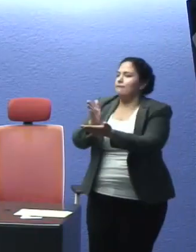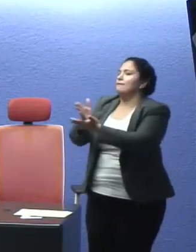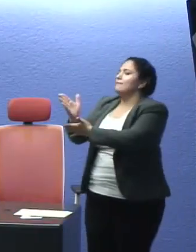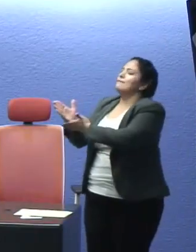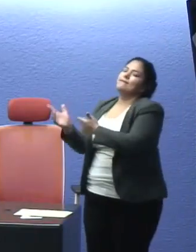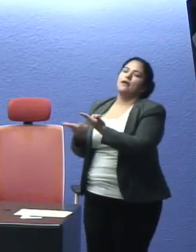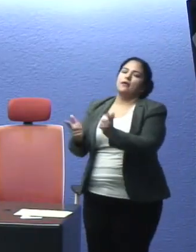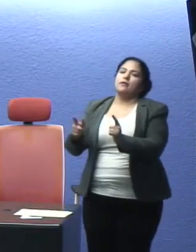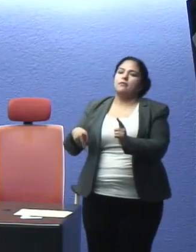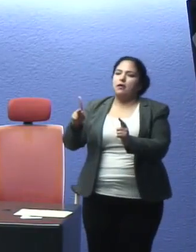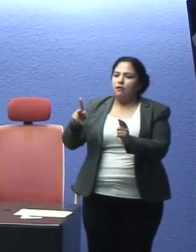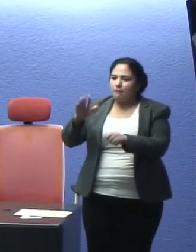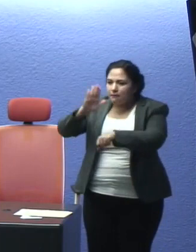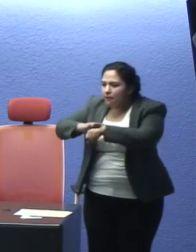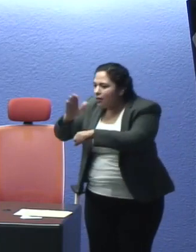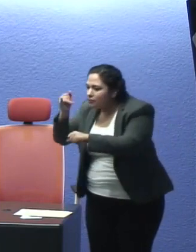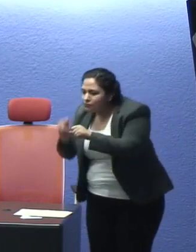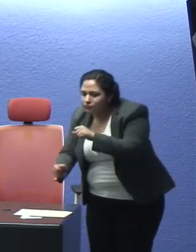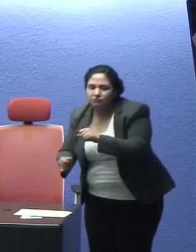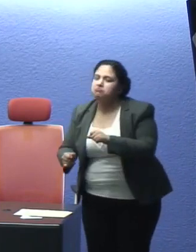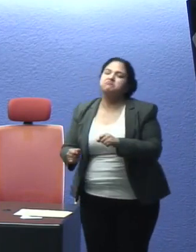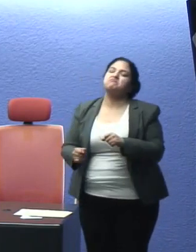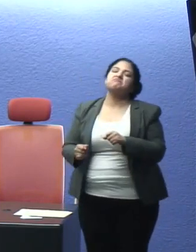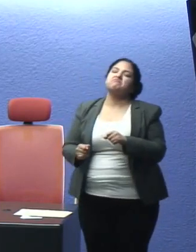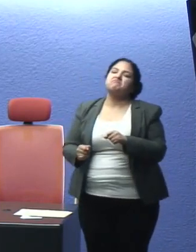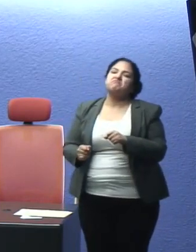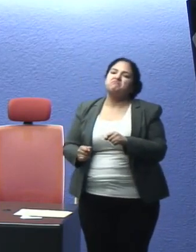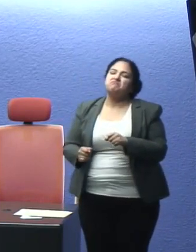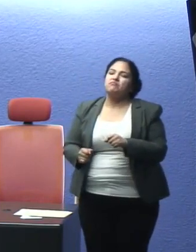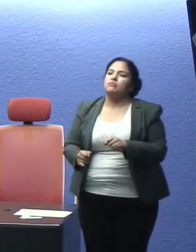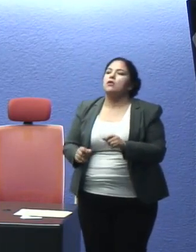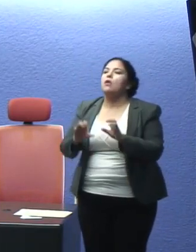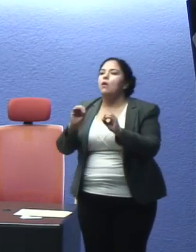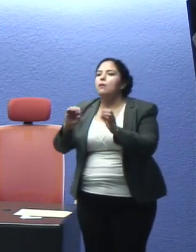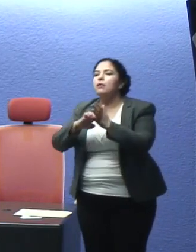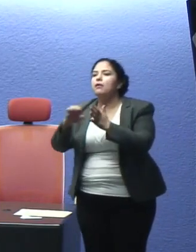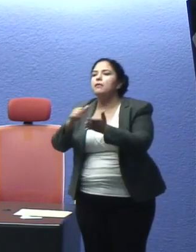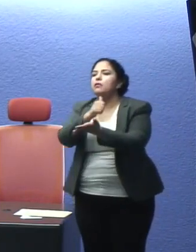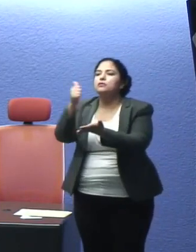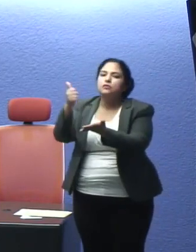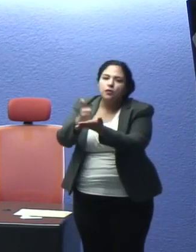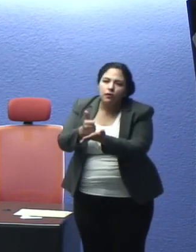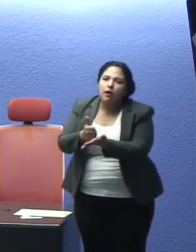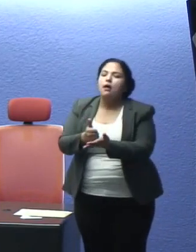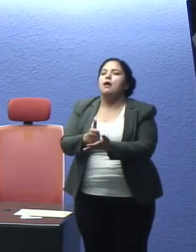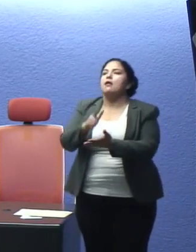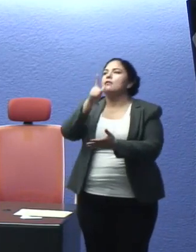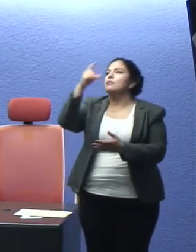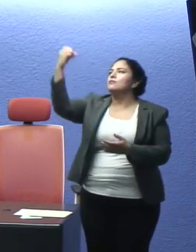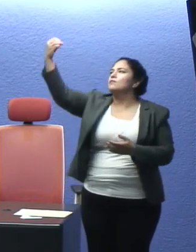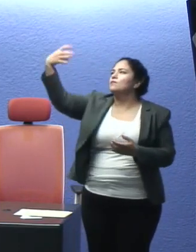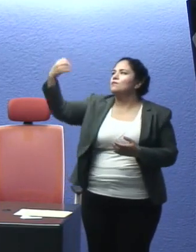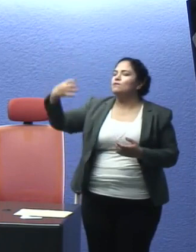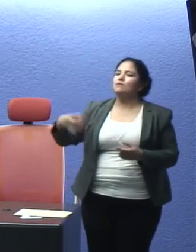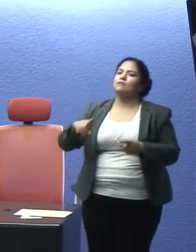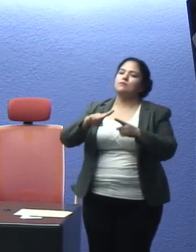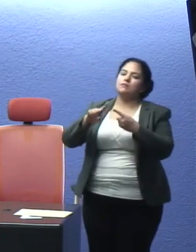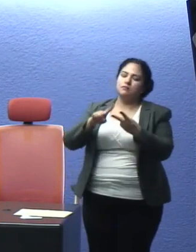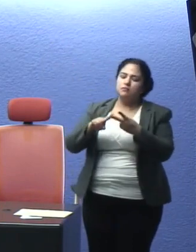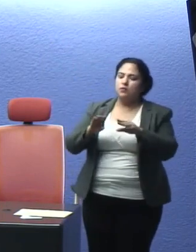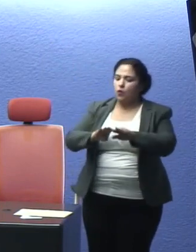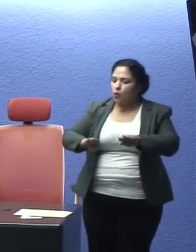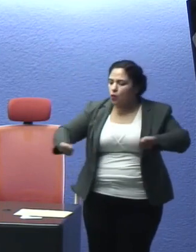no solamente están las edificaciones, sino justo el poder transitar por una ciudad, los semáforos, el tipo de pavimento,